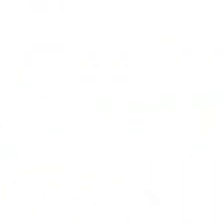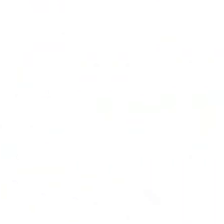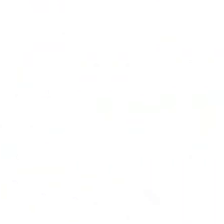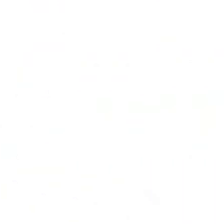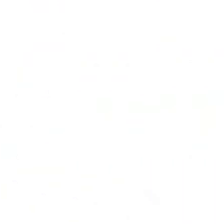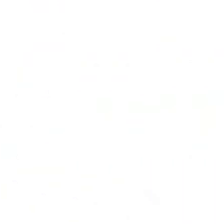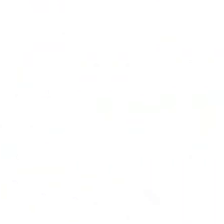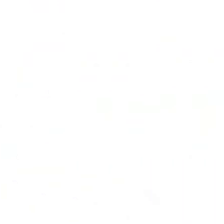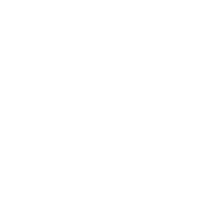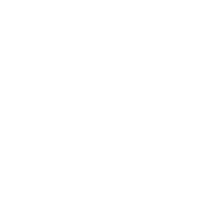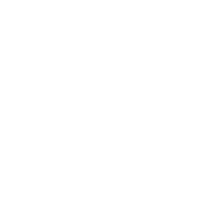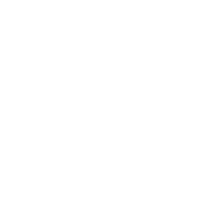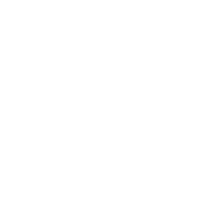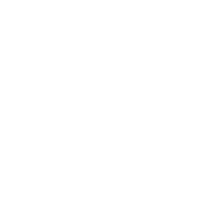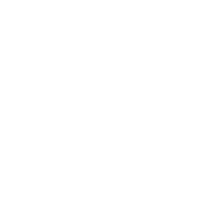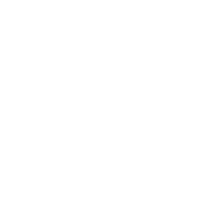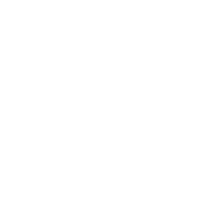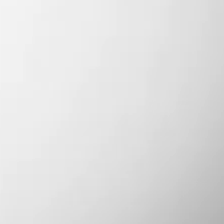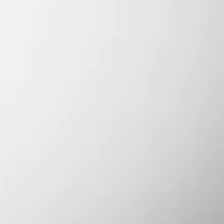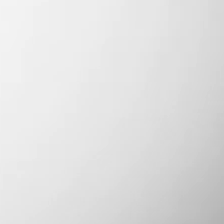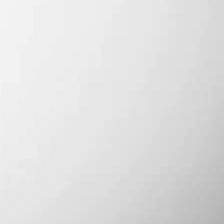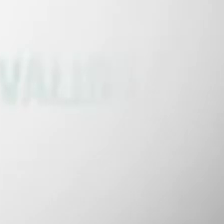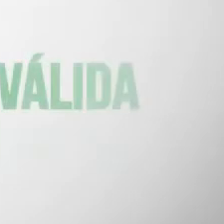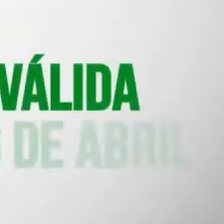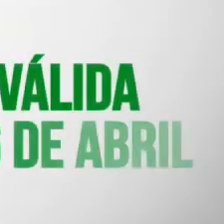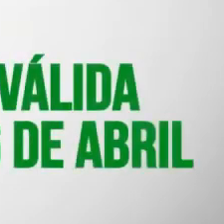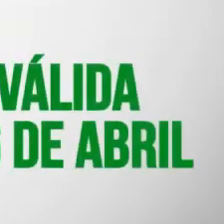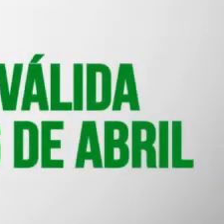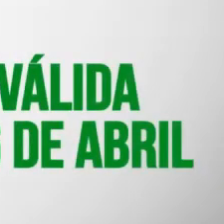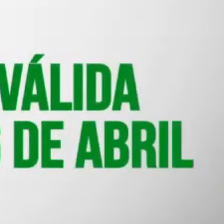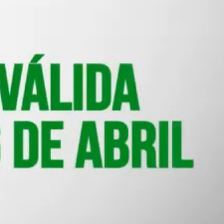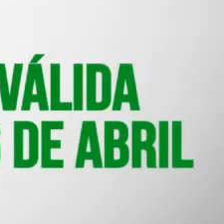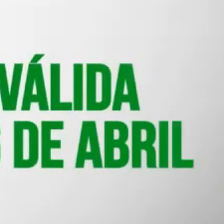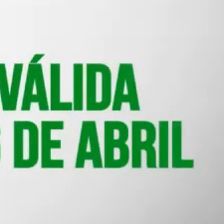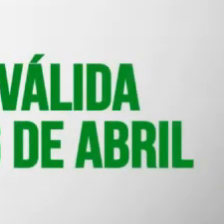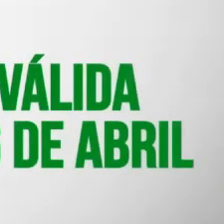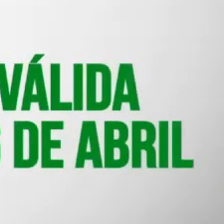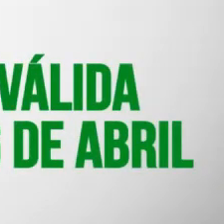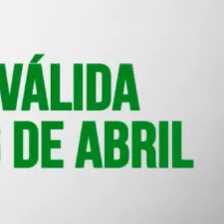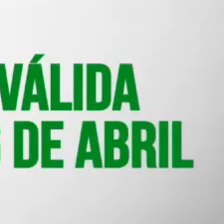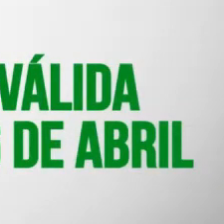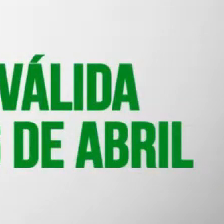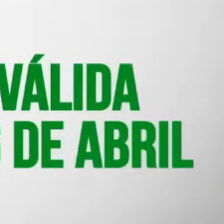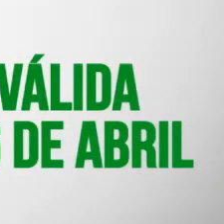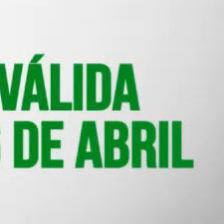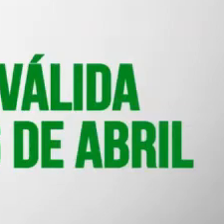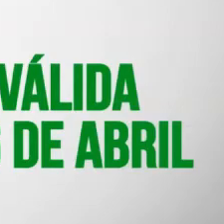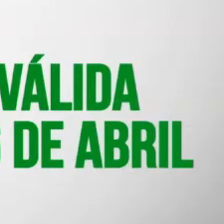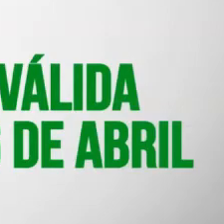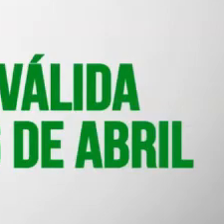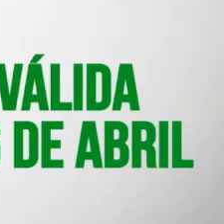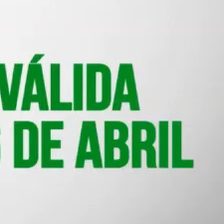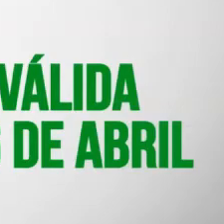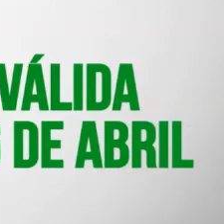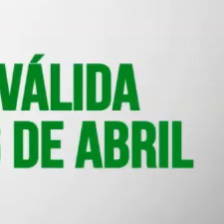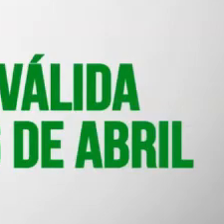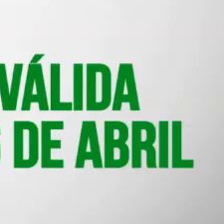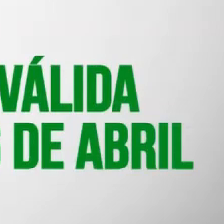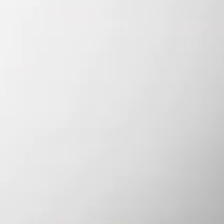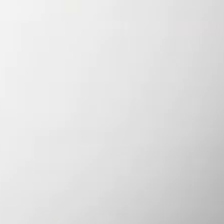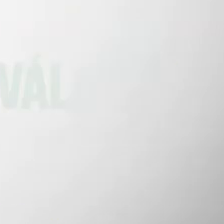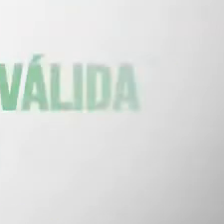campaña de la Alcaldía de Barranca Bermeja. Grandes promociones de Semana Santa y super descuentos de fin de semana en Autoservicio La Quinta.